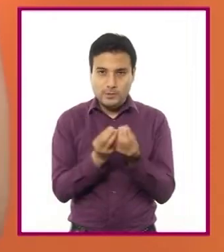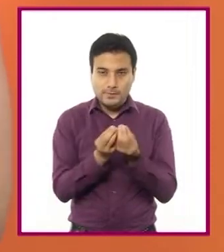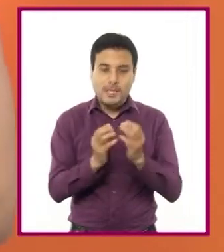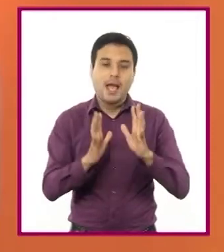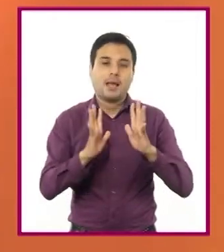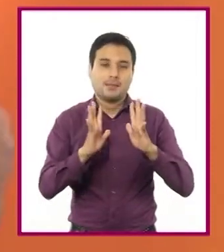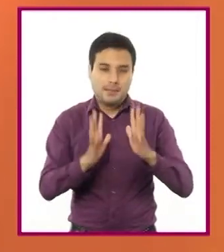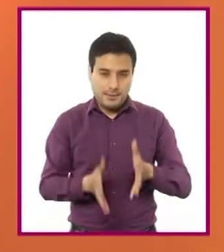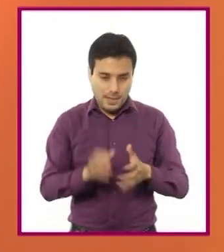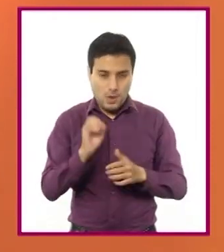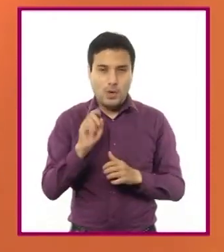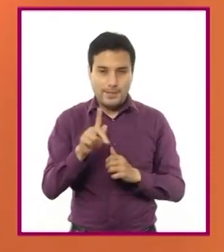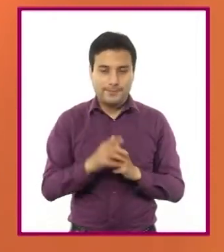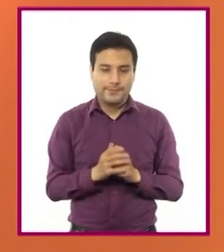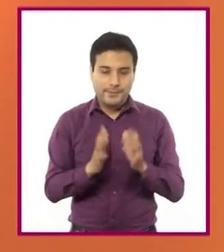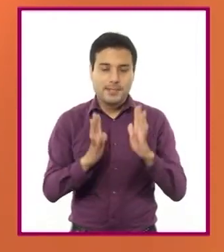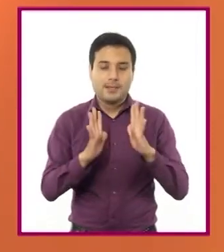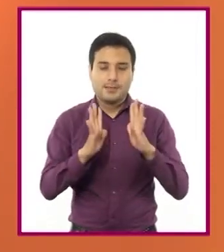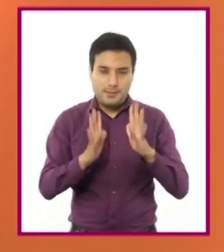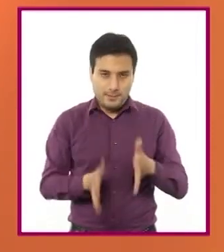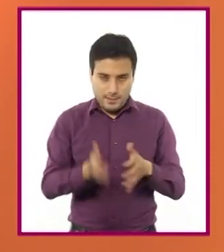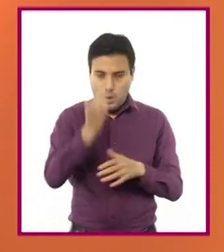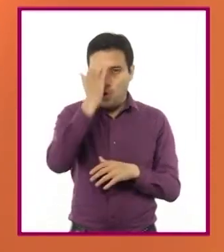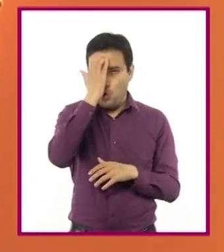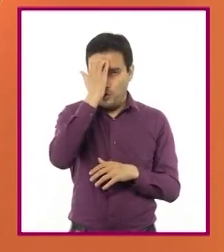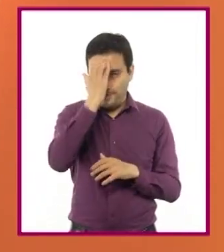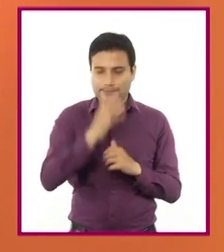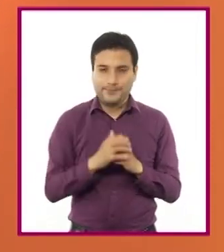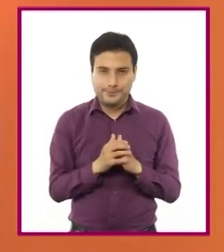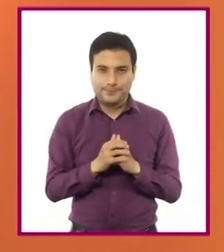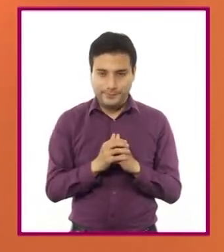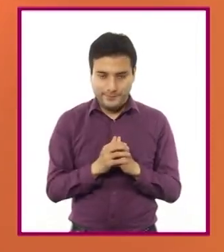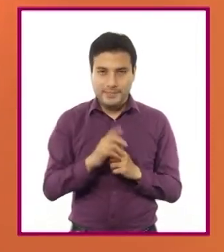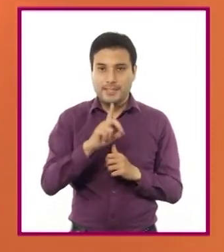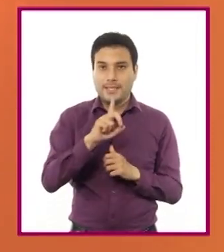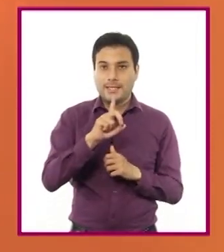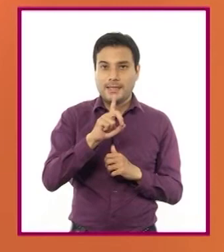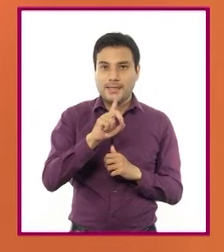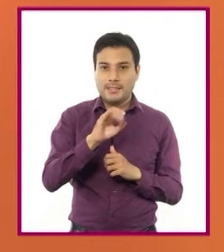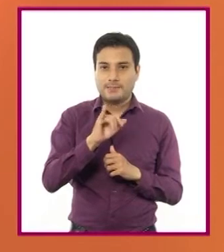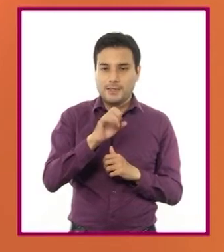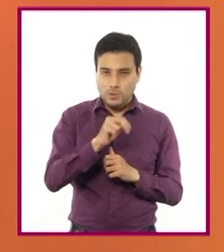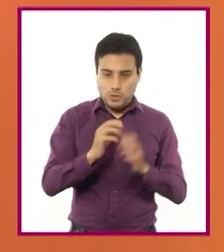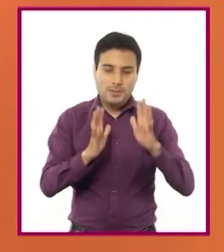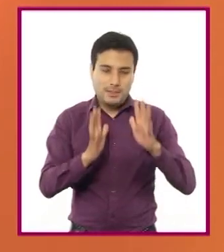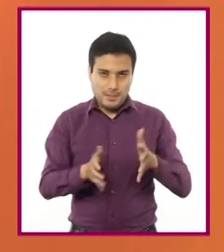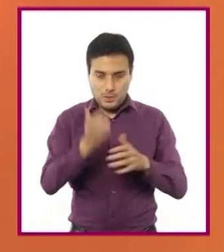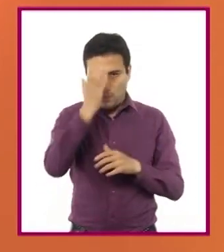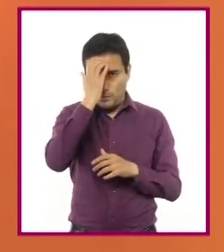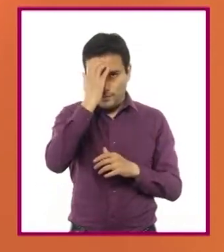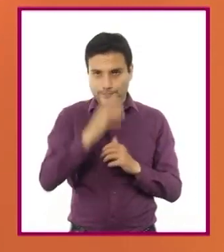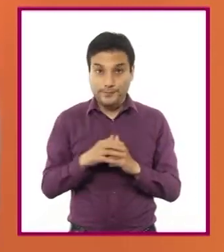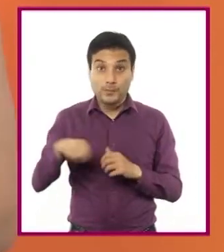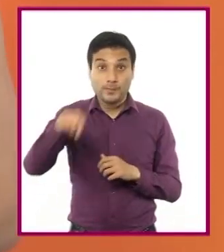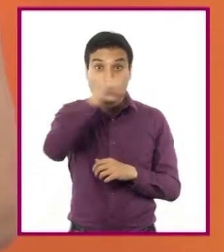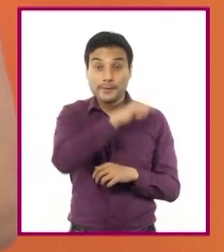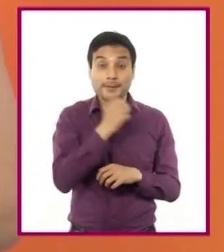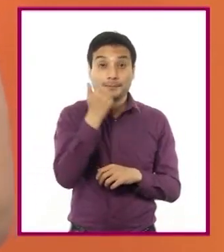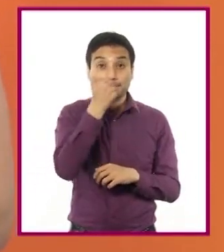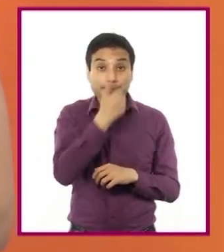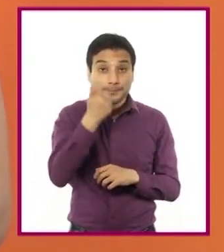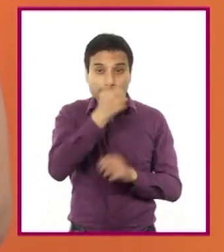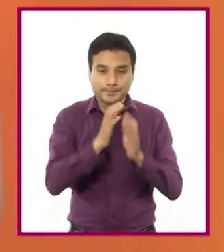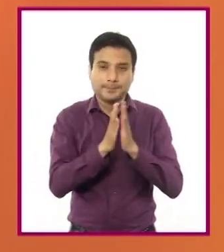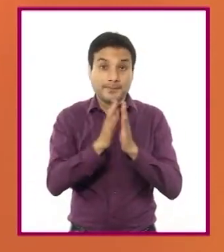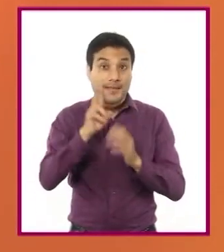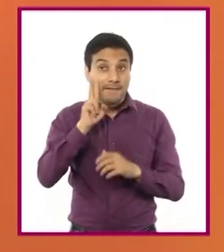tiene la definición de la segunda medida de dispersión, la desviación media. Alumnas y alumnos, observen las gráficas de